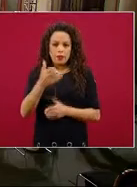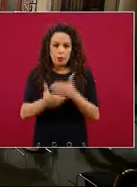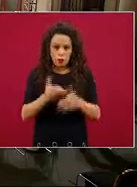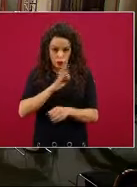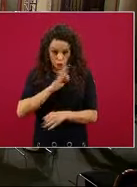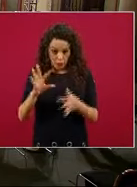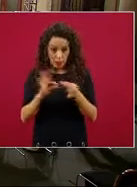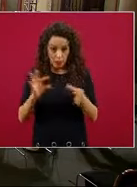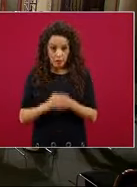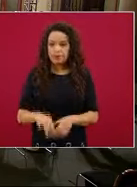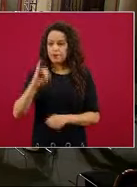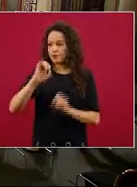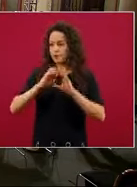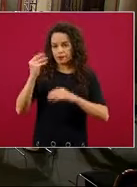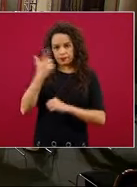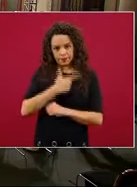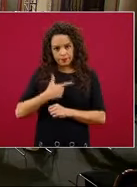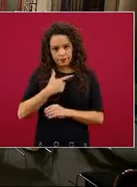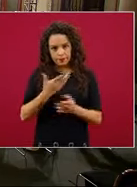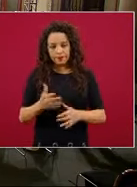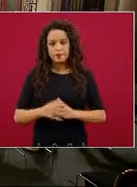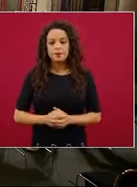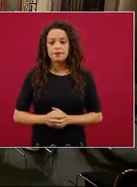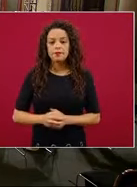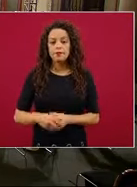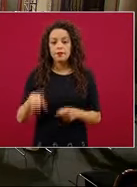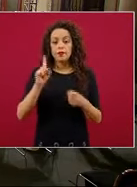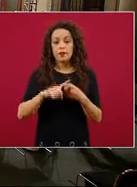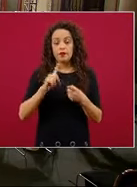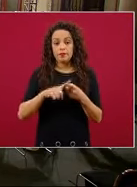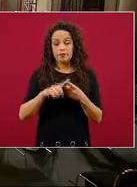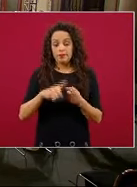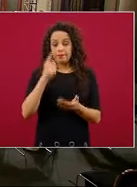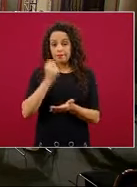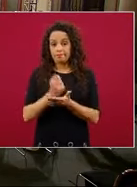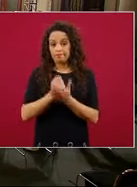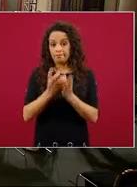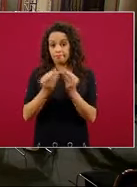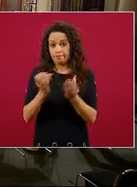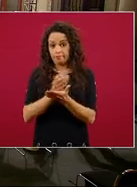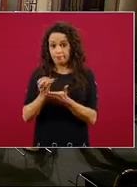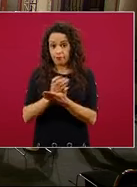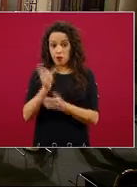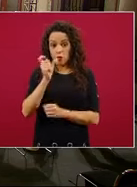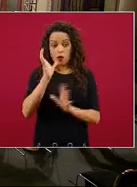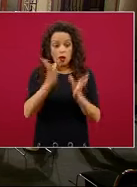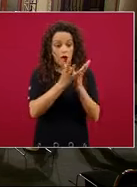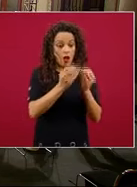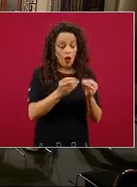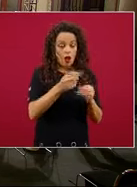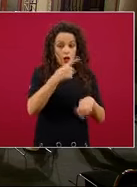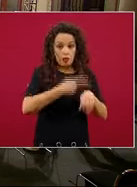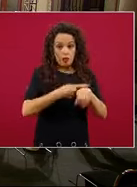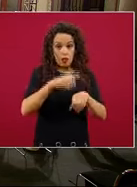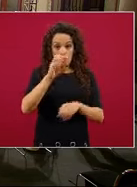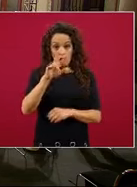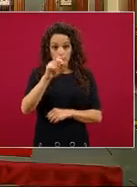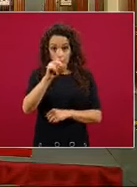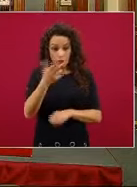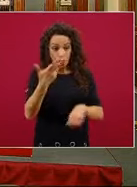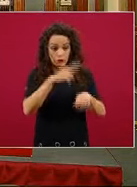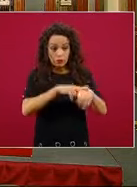Con gusto, muchas gracias, Daniela. Sobre el primer tema, rehabilitación post-COVID, rehabilitación post-hospitalización